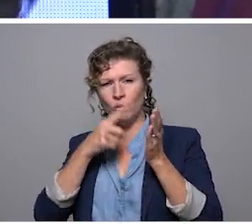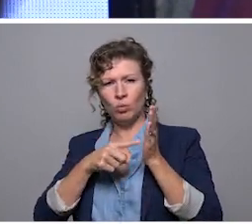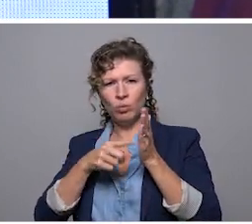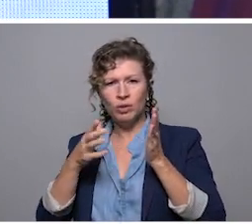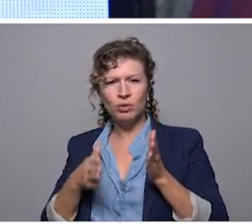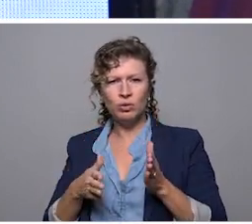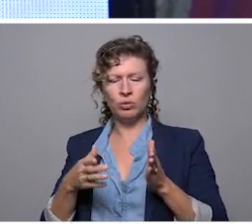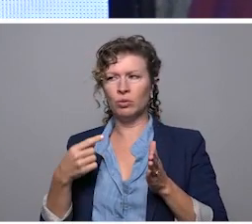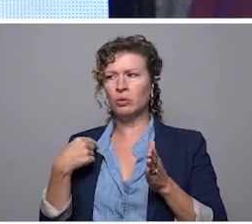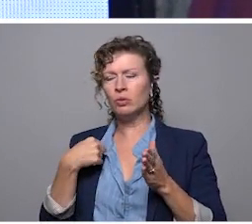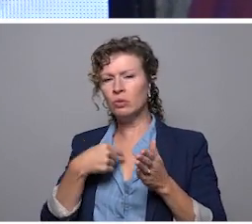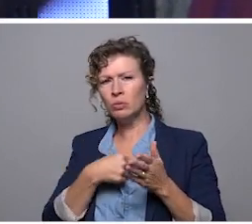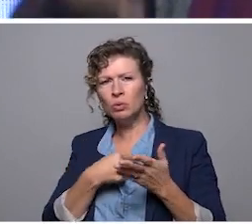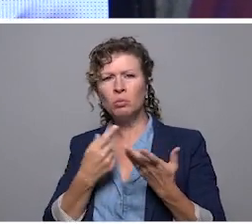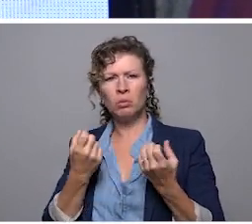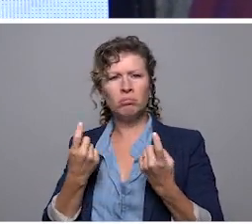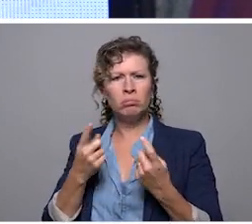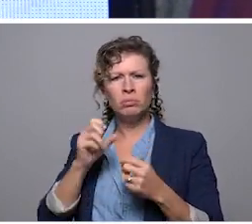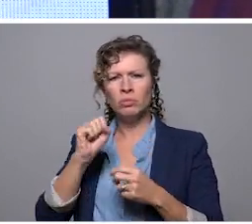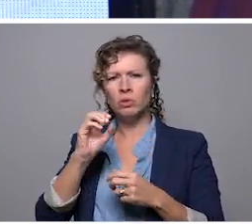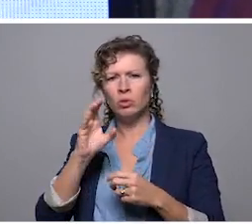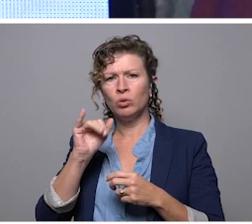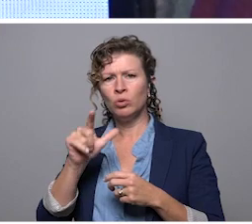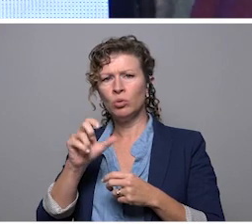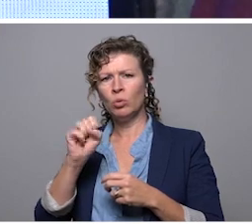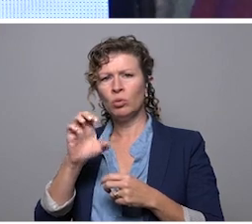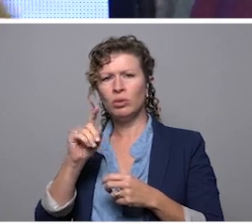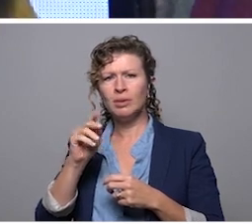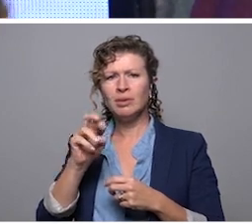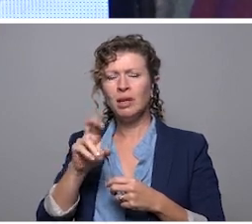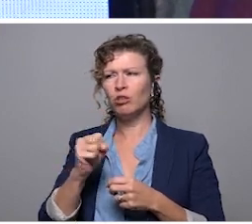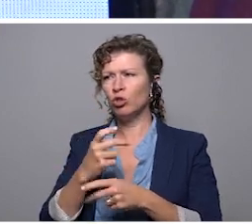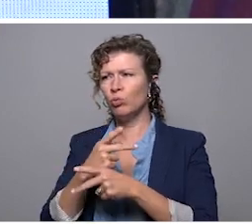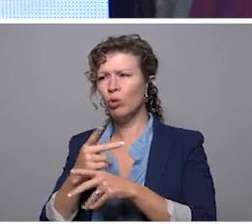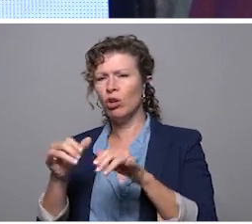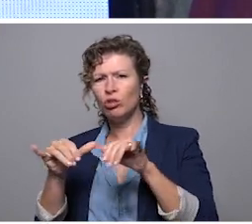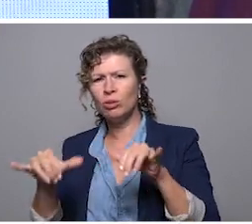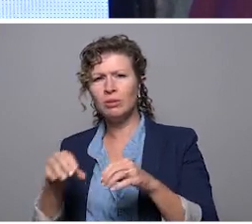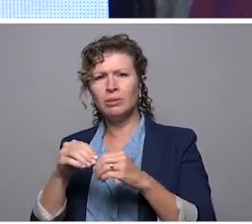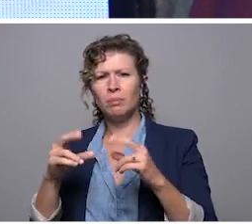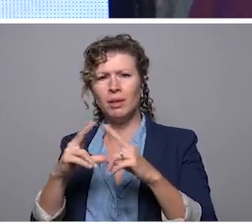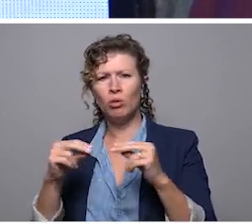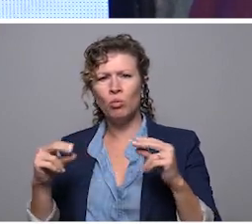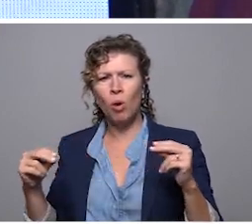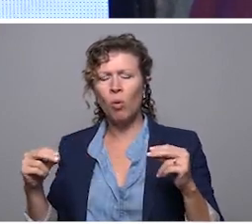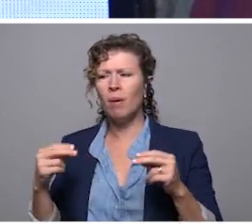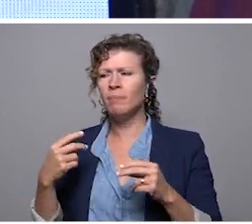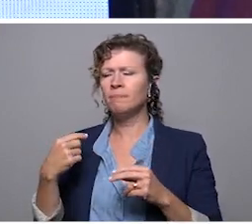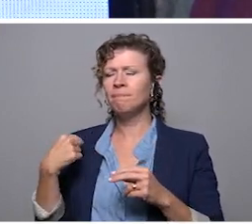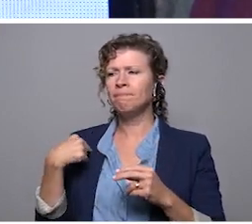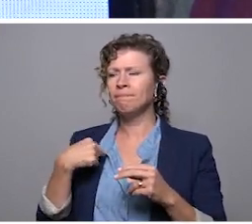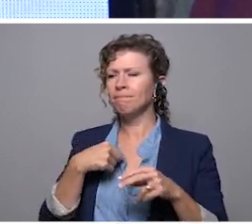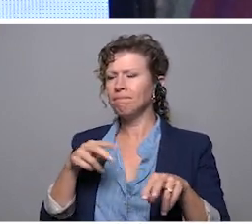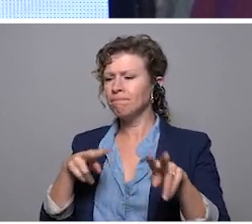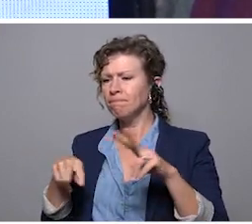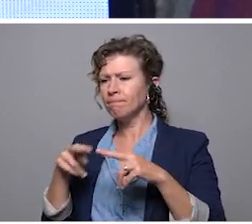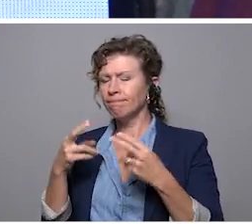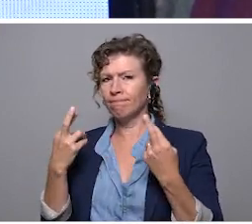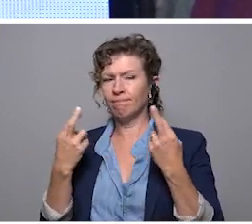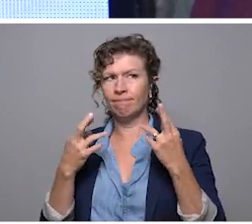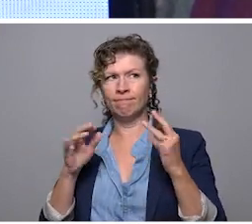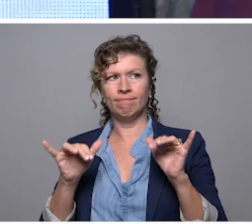sectores sociales sistemas de producción en Nicaragua y nos damos cuenta de esta necesidad y la importancia